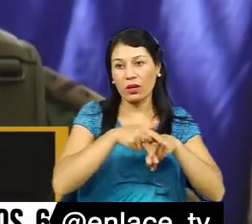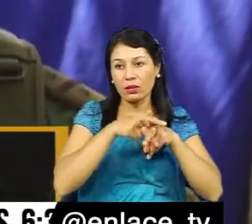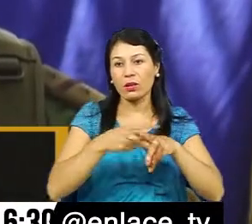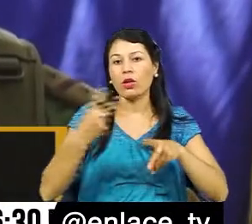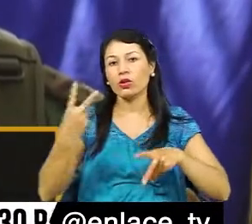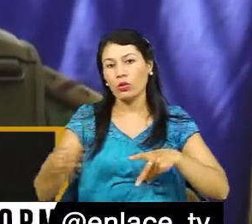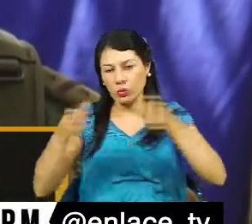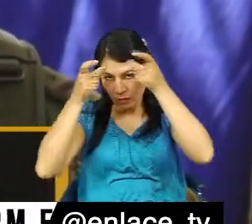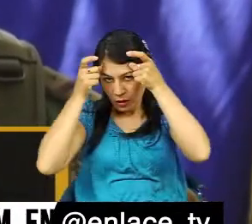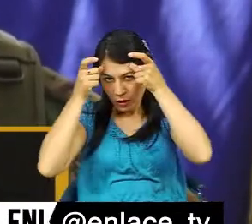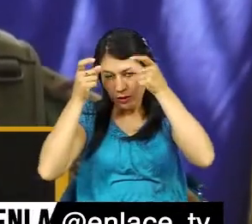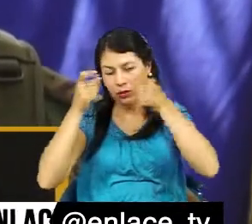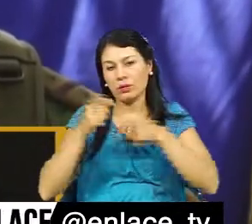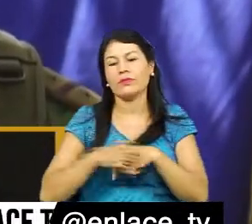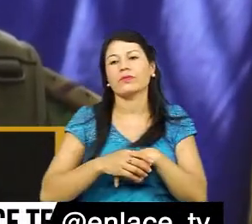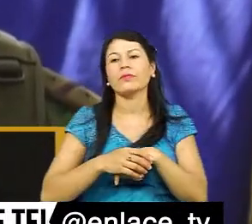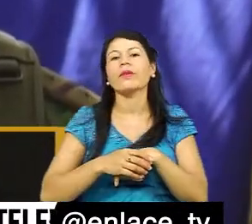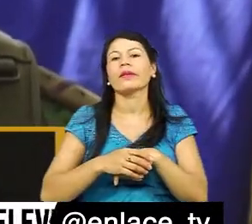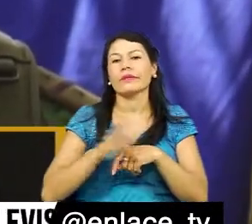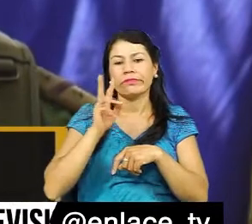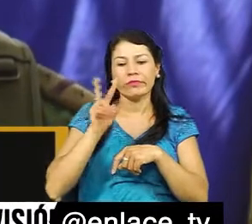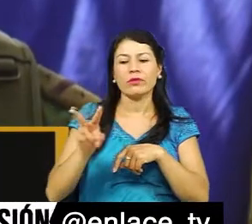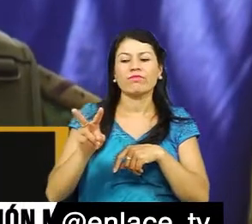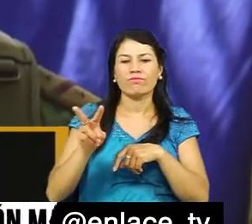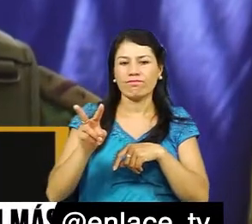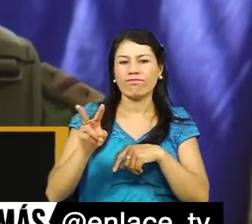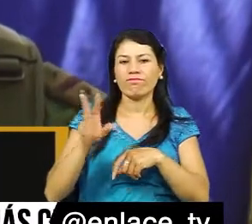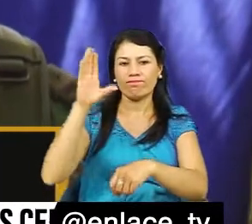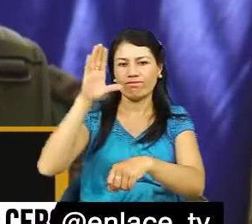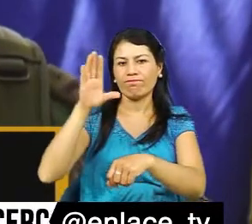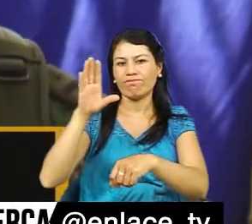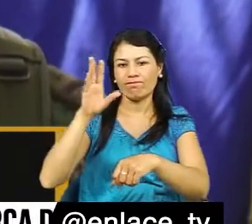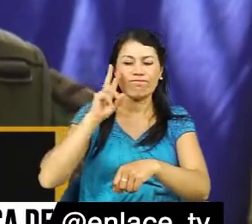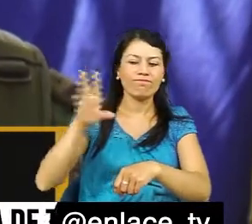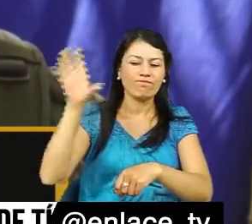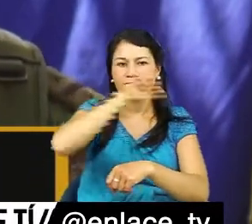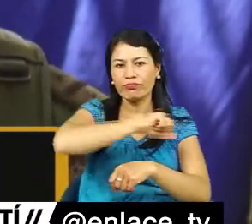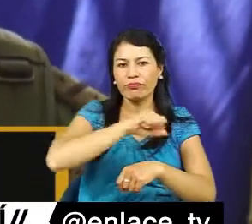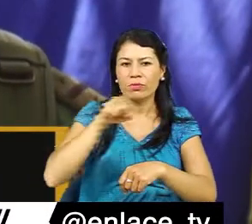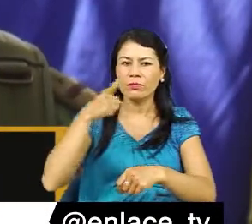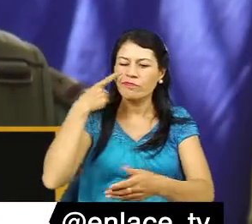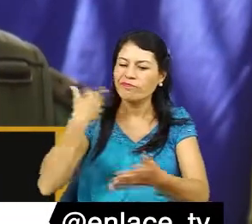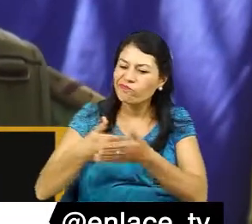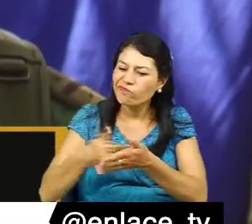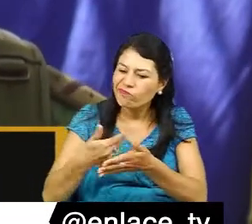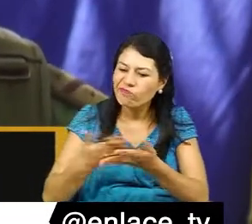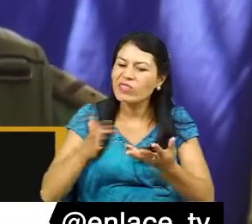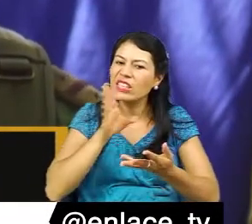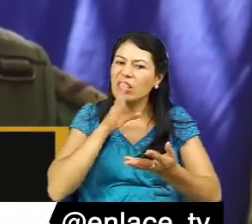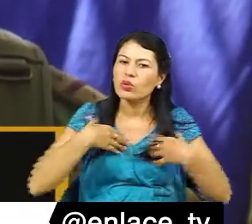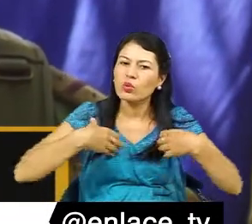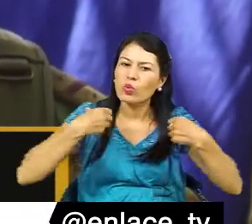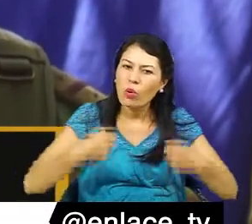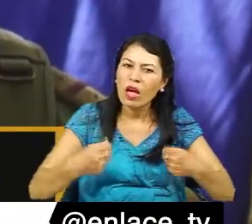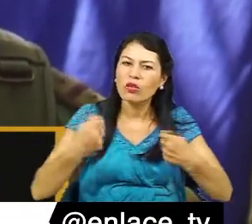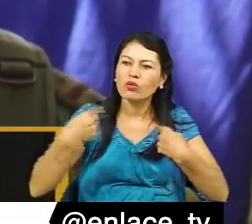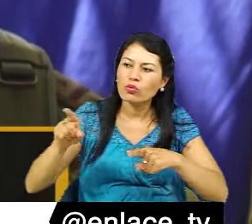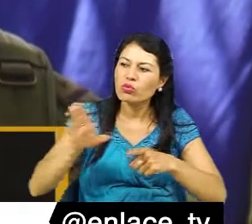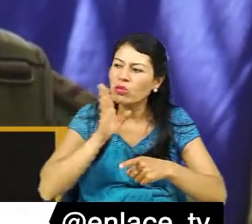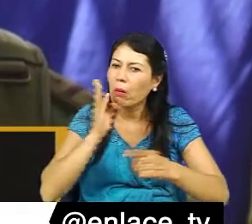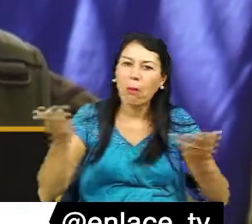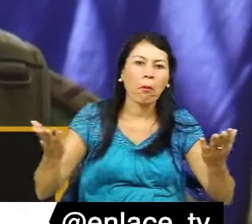vacas. Ahí también pues se inicia toda la parte de verificación, de ver quién es el dueño. En ninguno de los casos